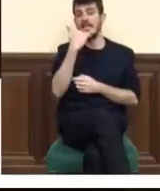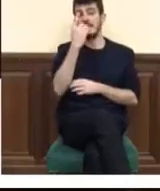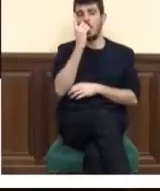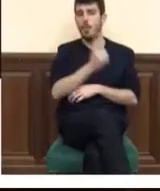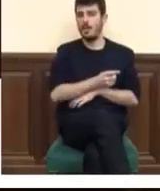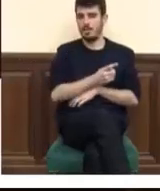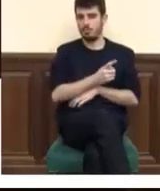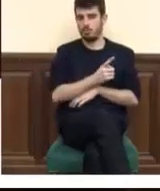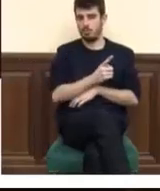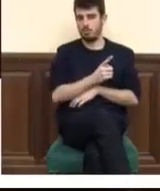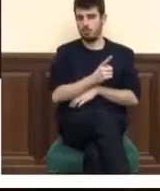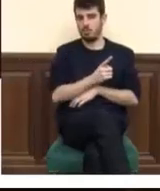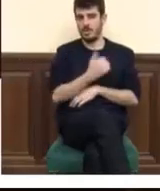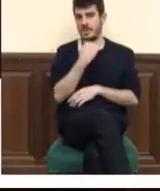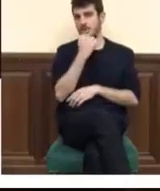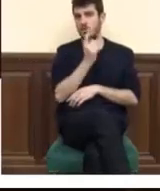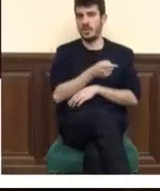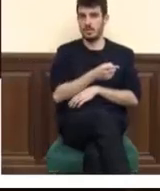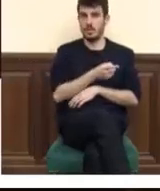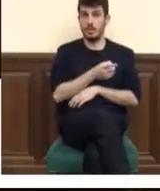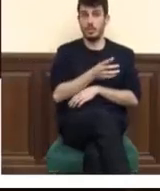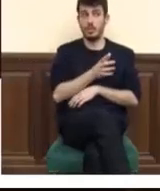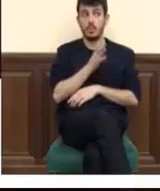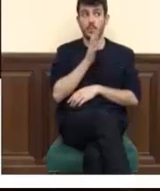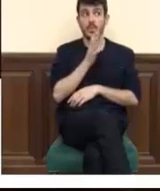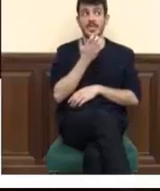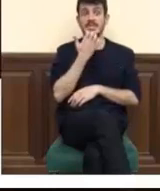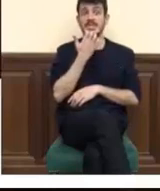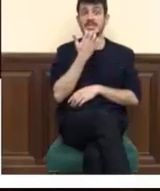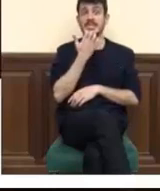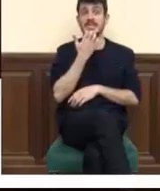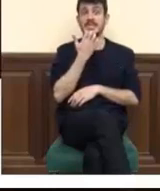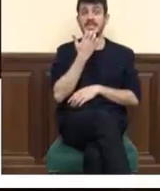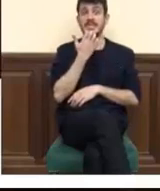obligando, porque si no cogen esa